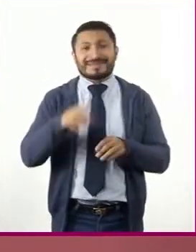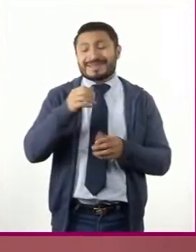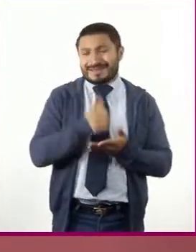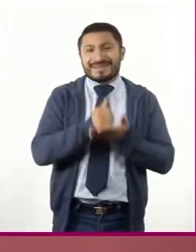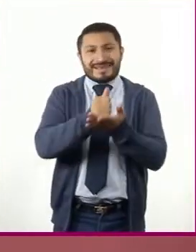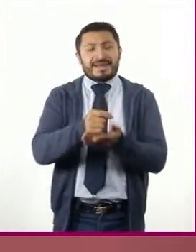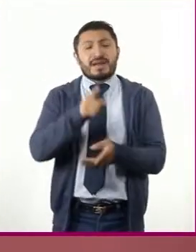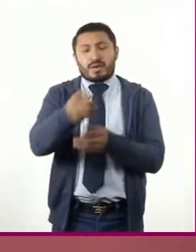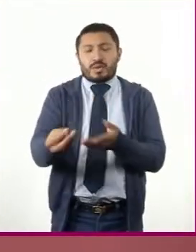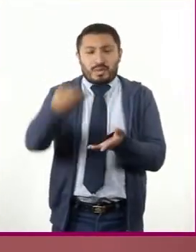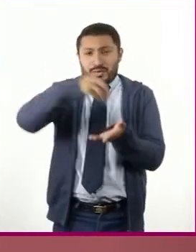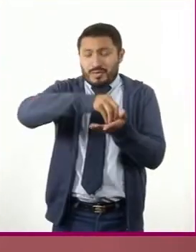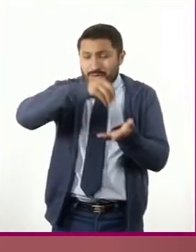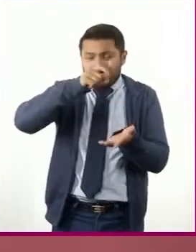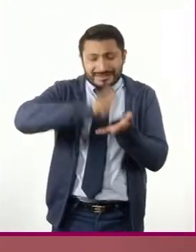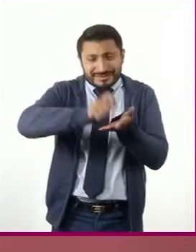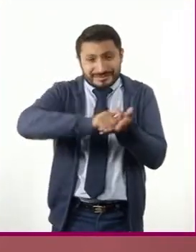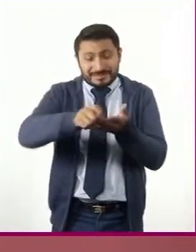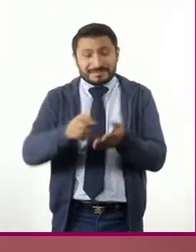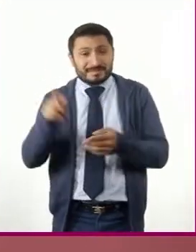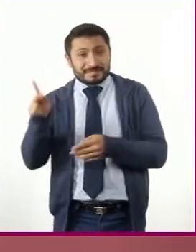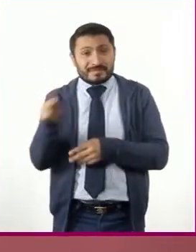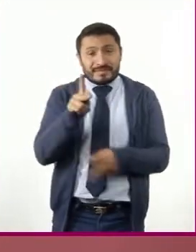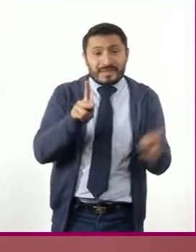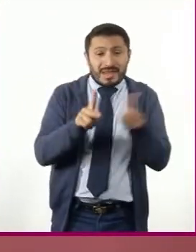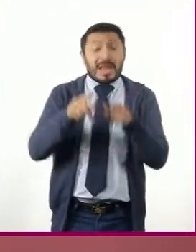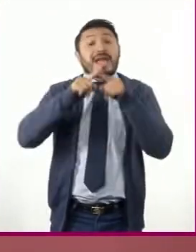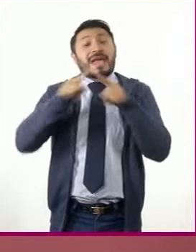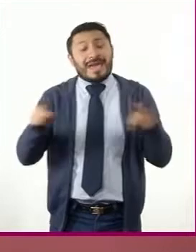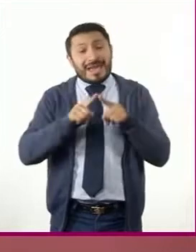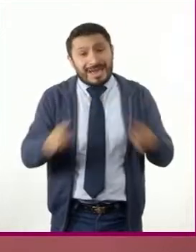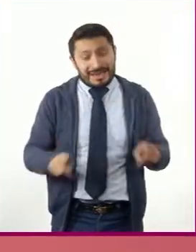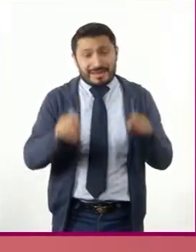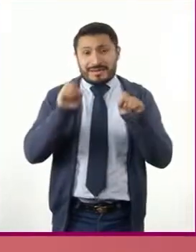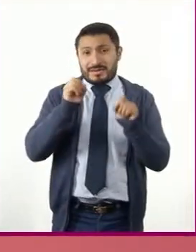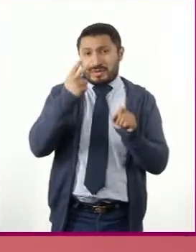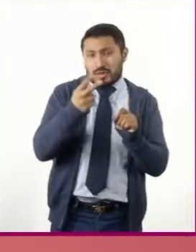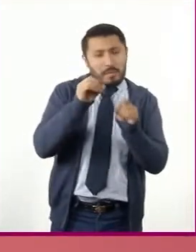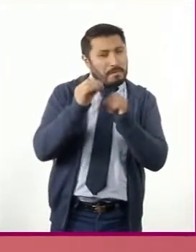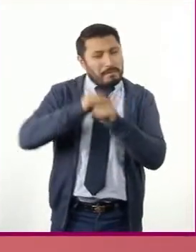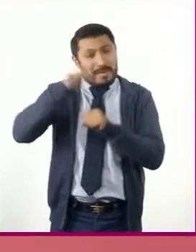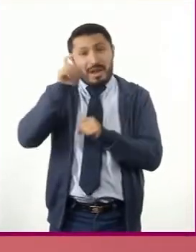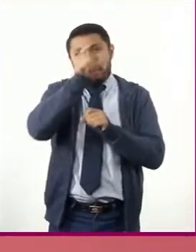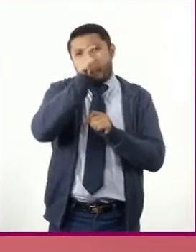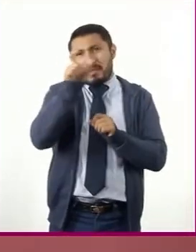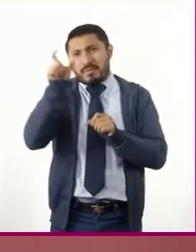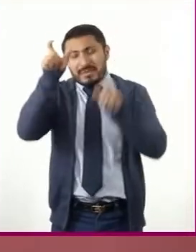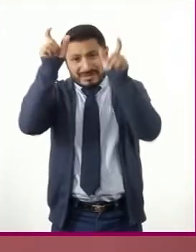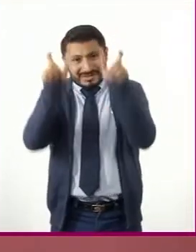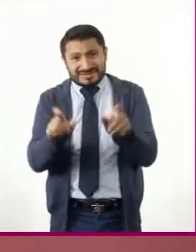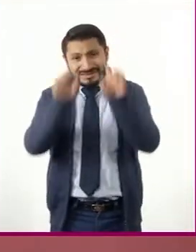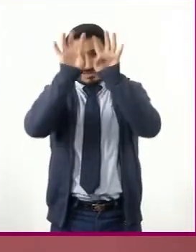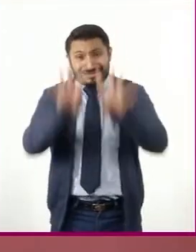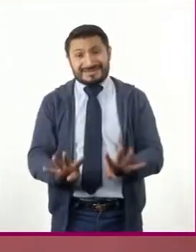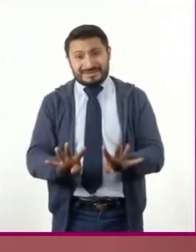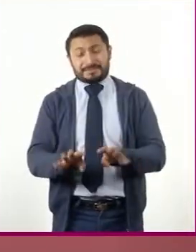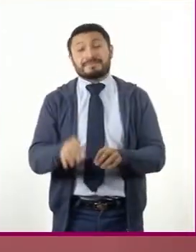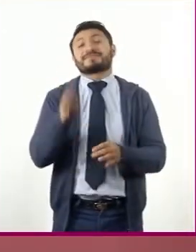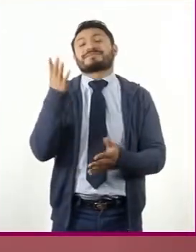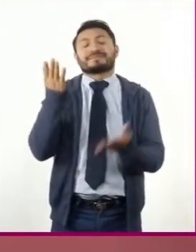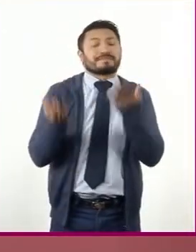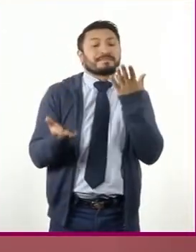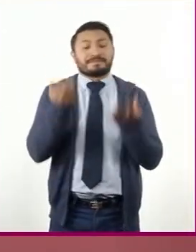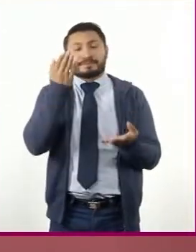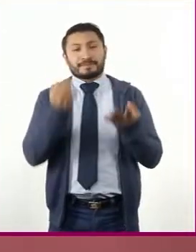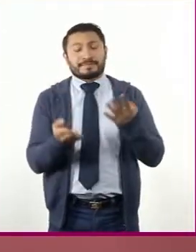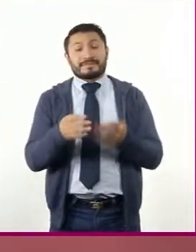permite establecer similitudes y diferencias entre dos o más elementos. Es decir, permite compararlos,